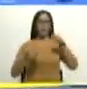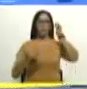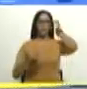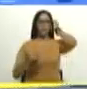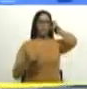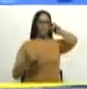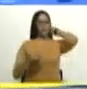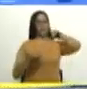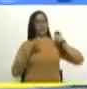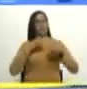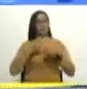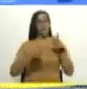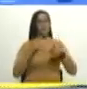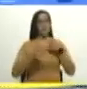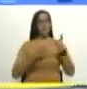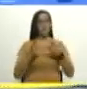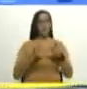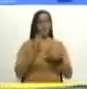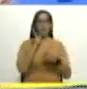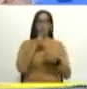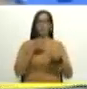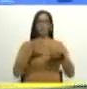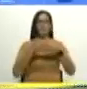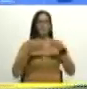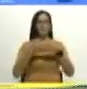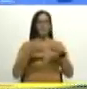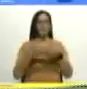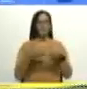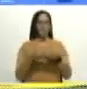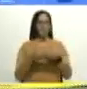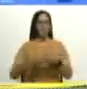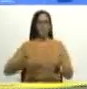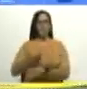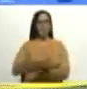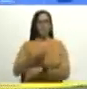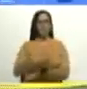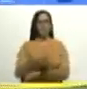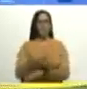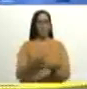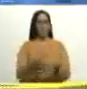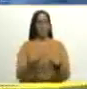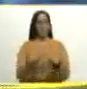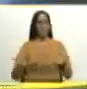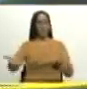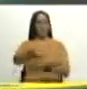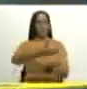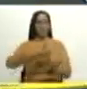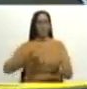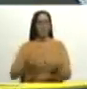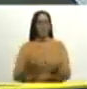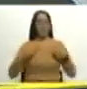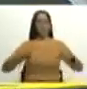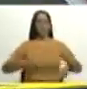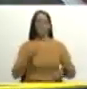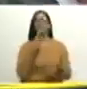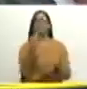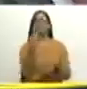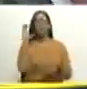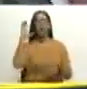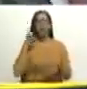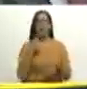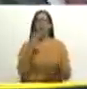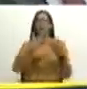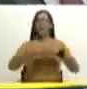esté produciendo sin tener divisa en la inversión para reponer capital. Dígame un país, una